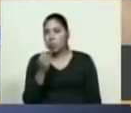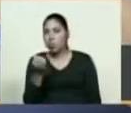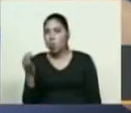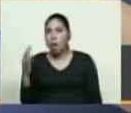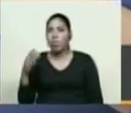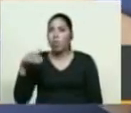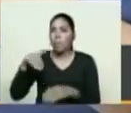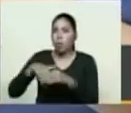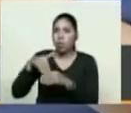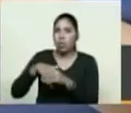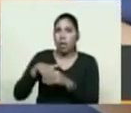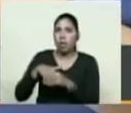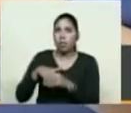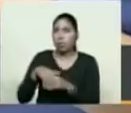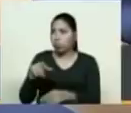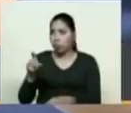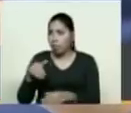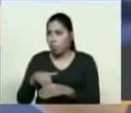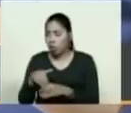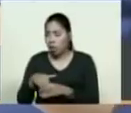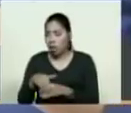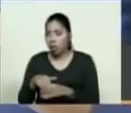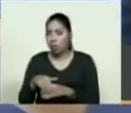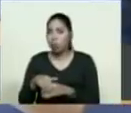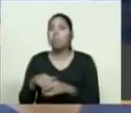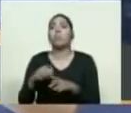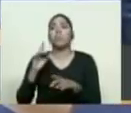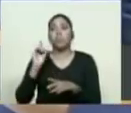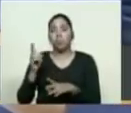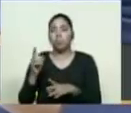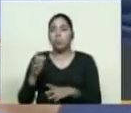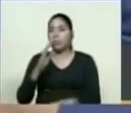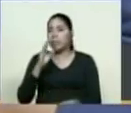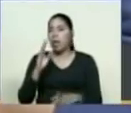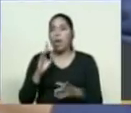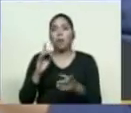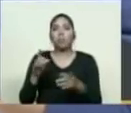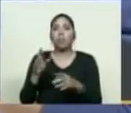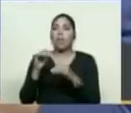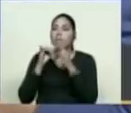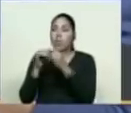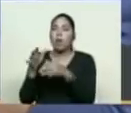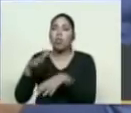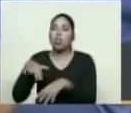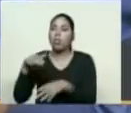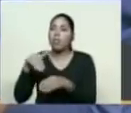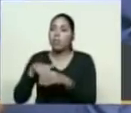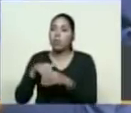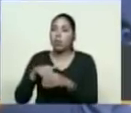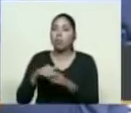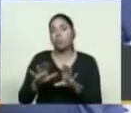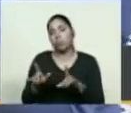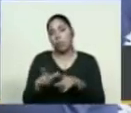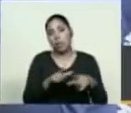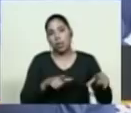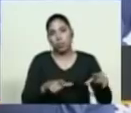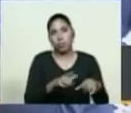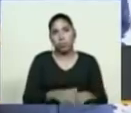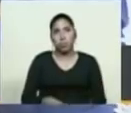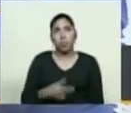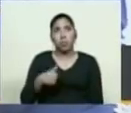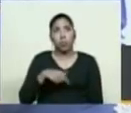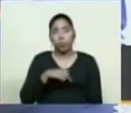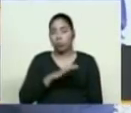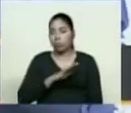votan o no votan en ese centro, y si no votan en ese centro, los referimos a la VC donde votan ellos. Nosotros estamos haciendo lo